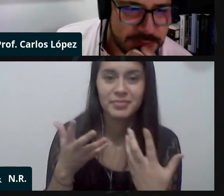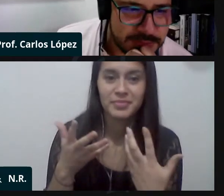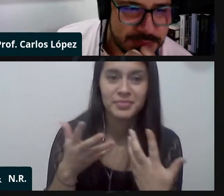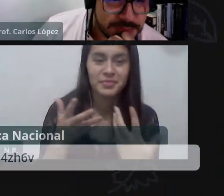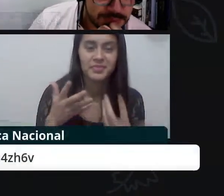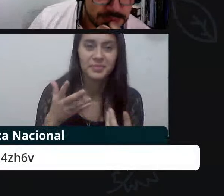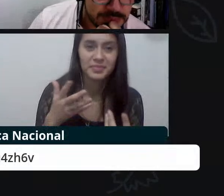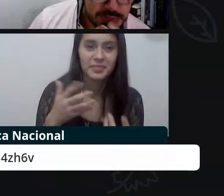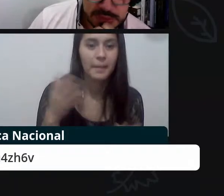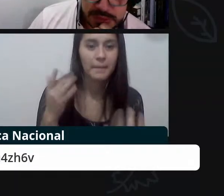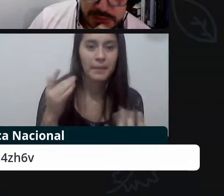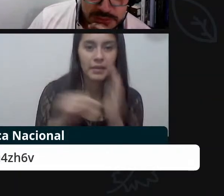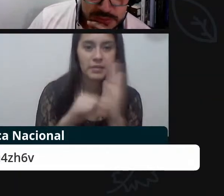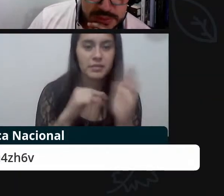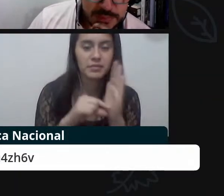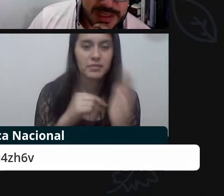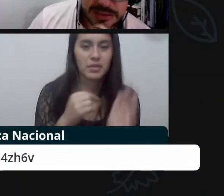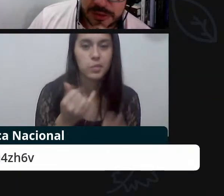Dale pegué la dirección ahí. Esta.